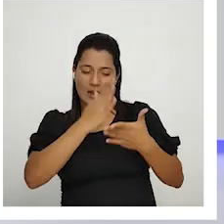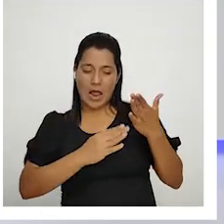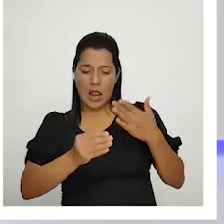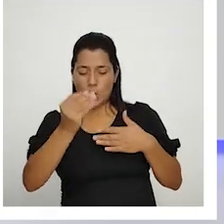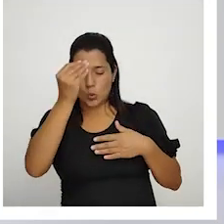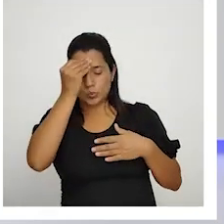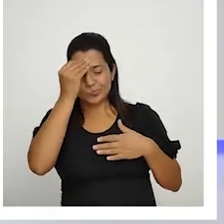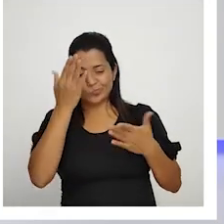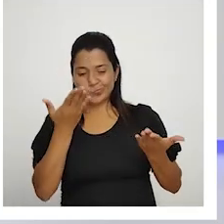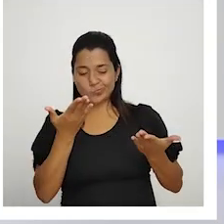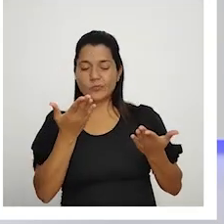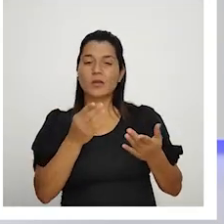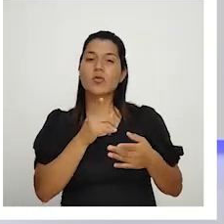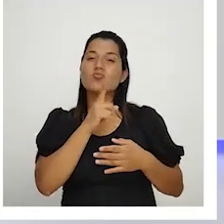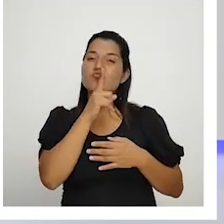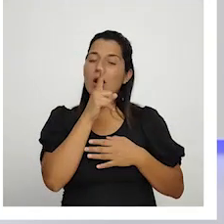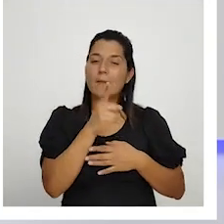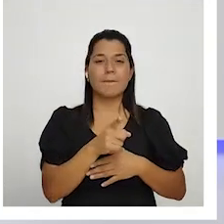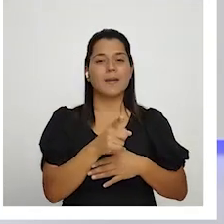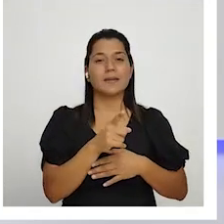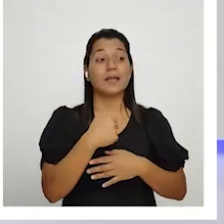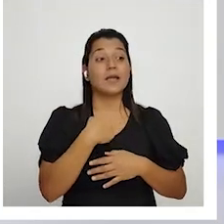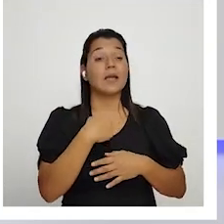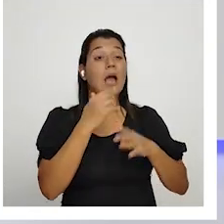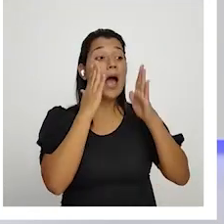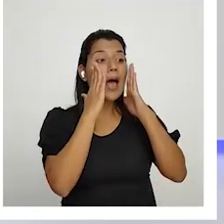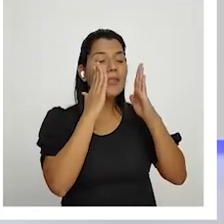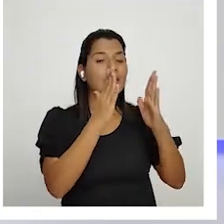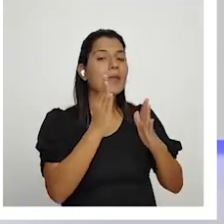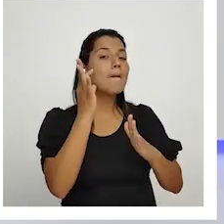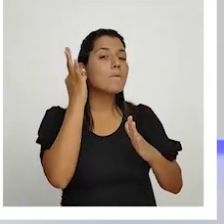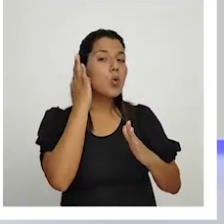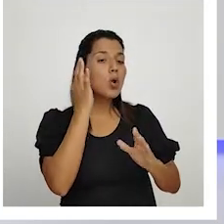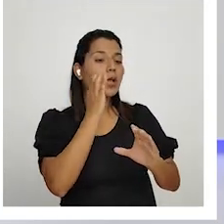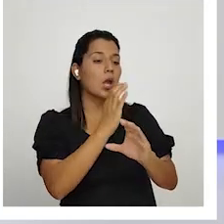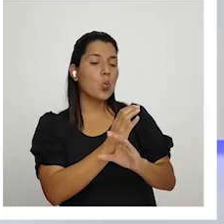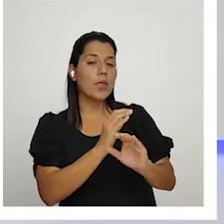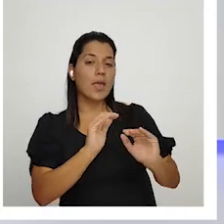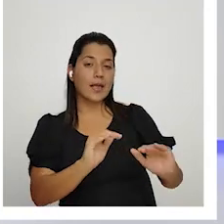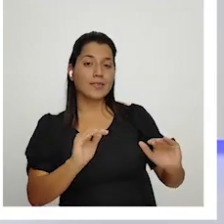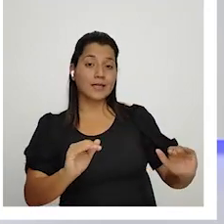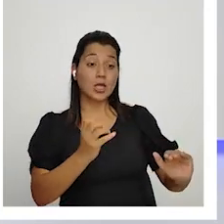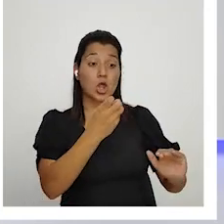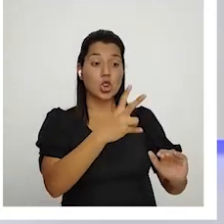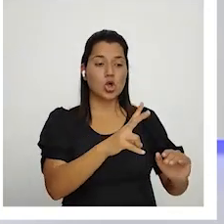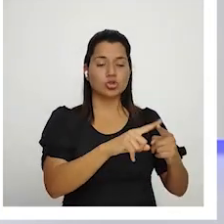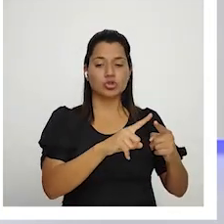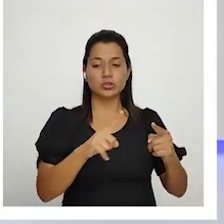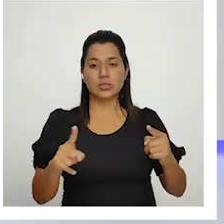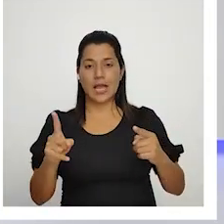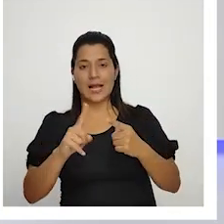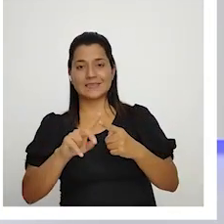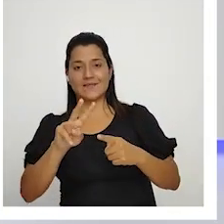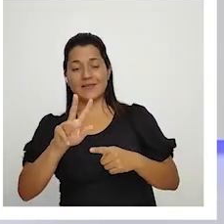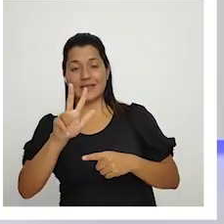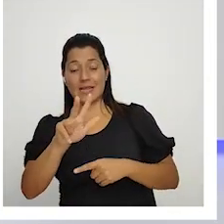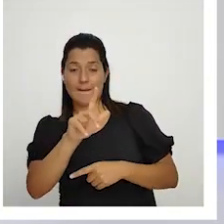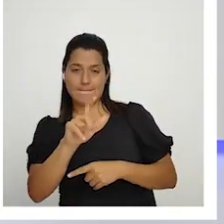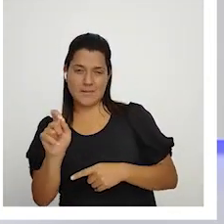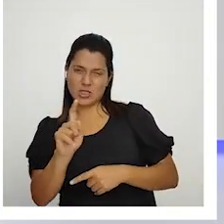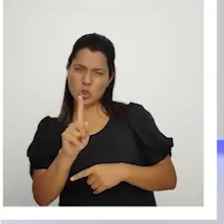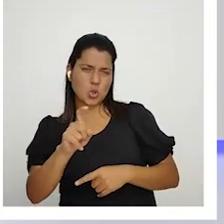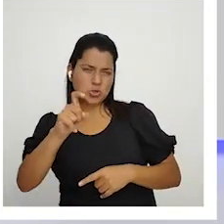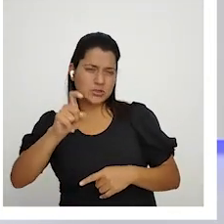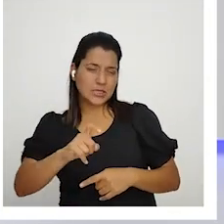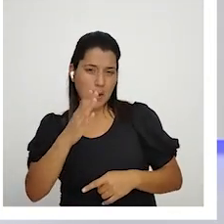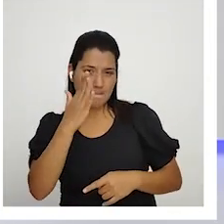principalmente, en realidad la intervención era para mujeres cuidadoras de niños de 12 a 23 meses, no exclusivamente la mamá. Entonces, dentro de estas